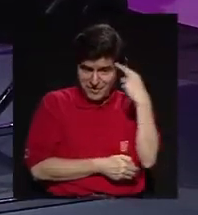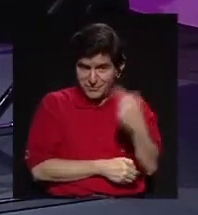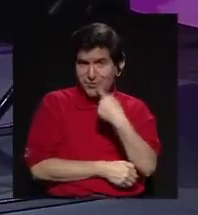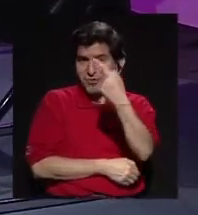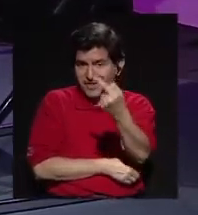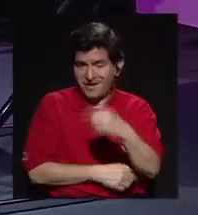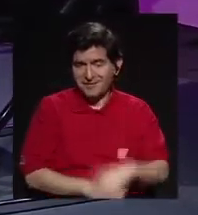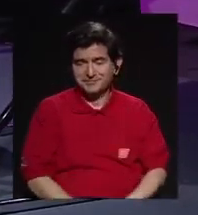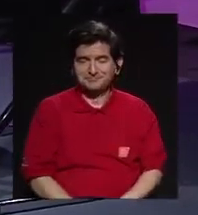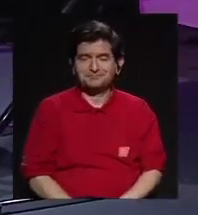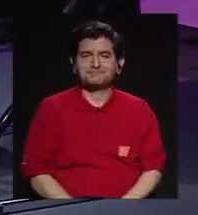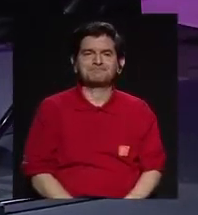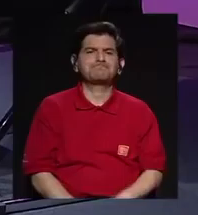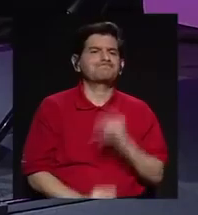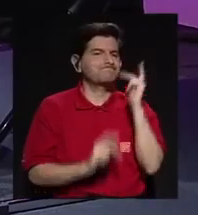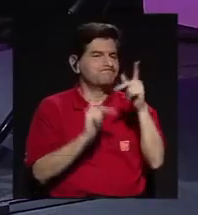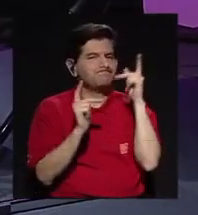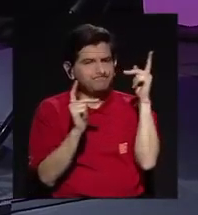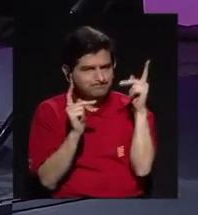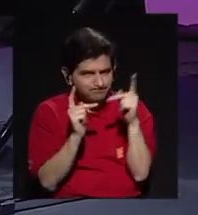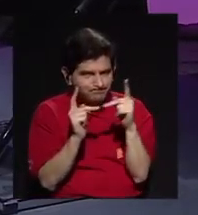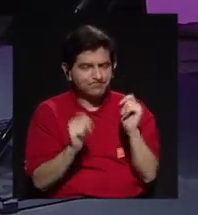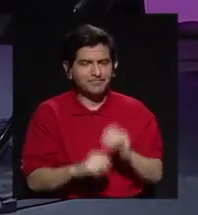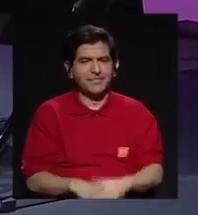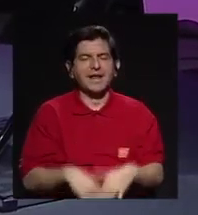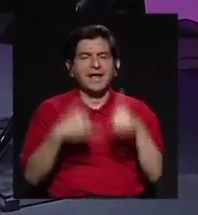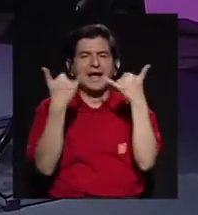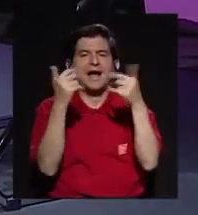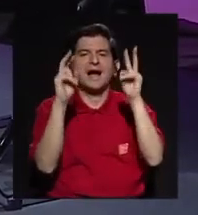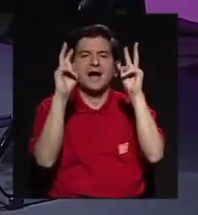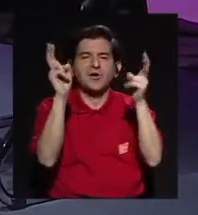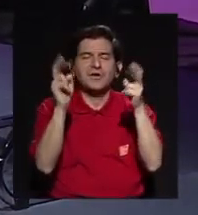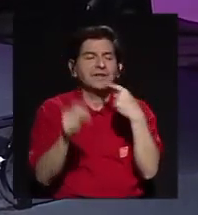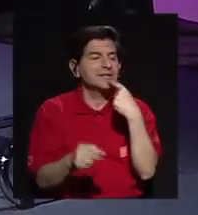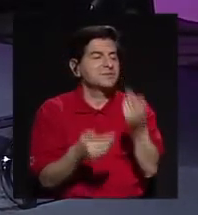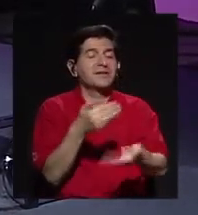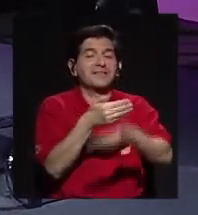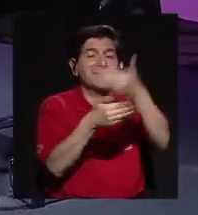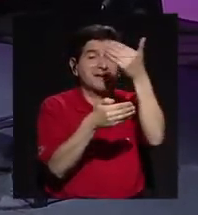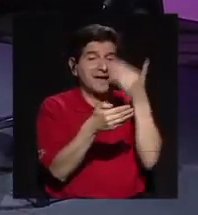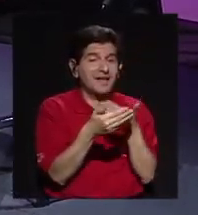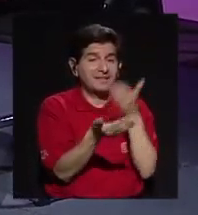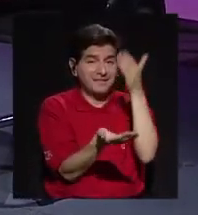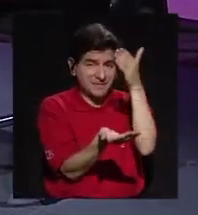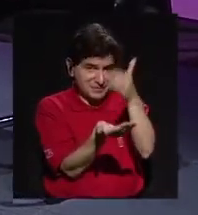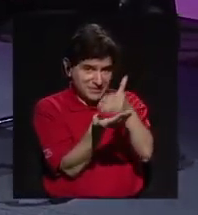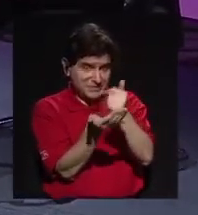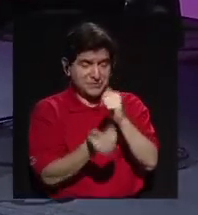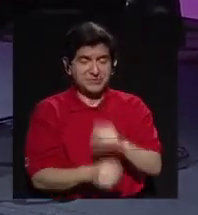eso. Ah, ok, perfecto. Bueno, vamos al tema que les planteaba antes del corte.